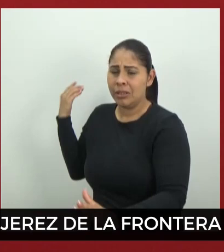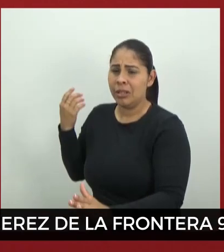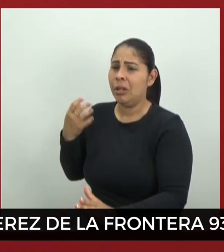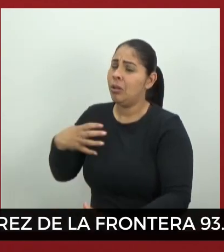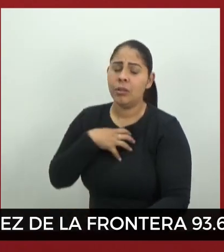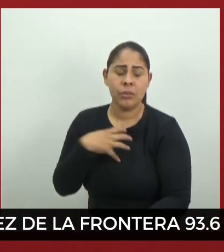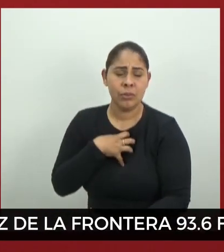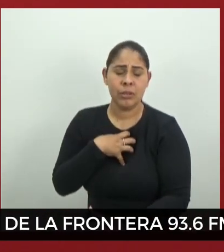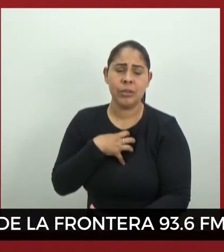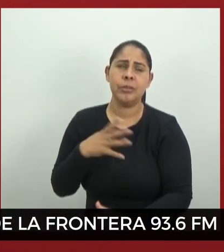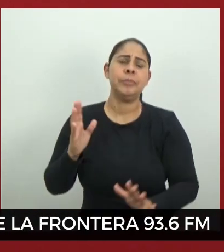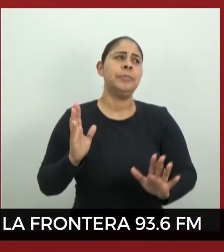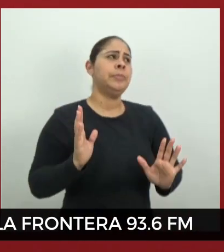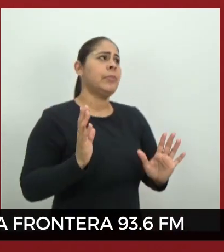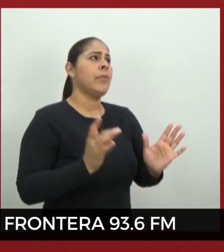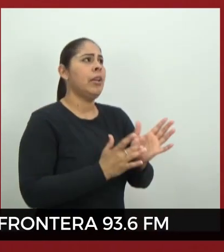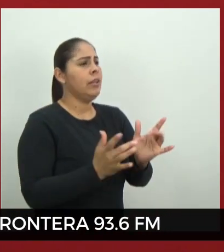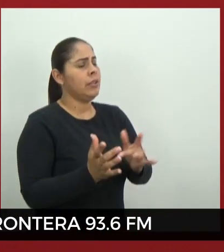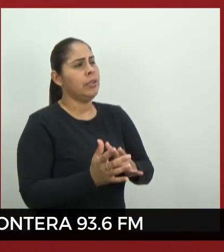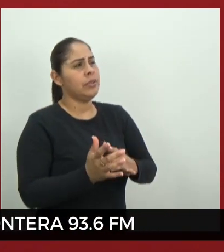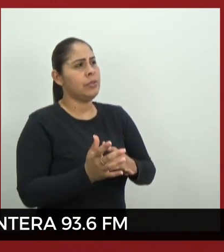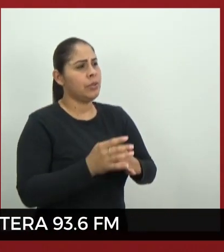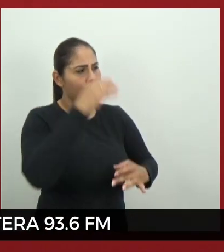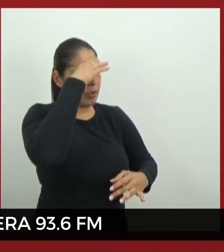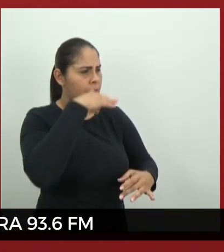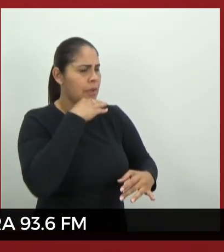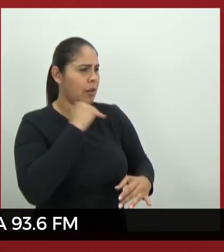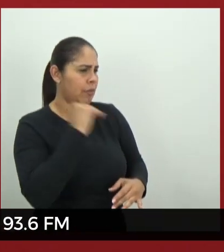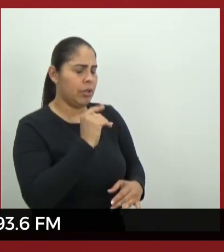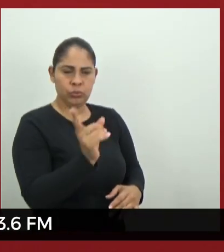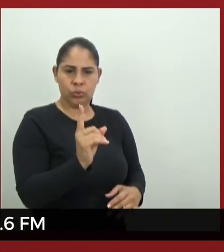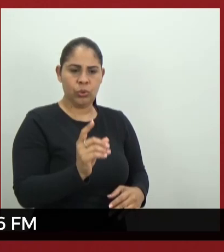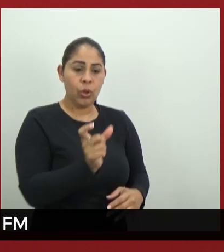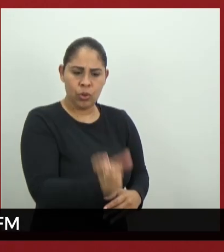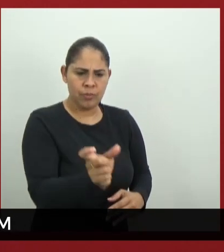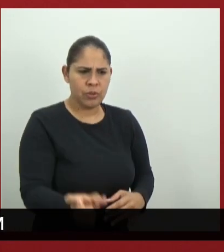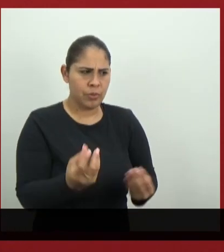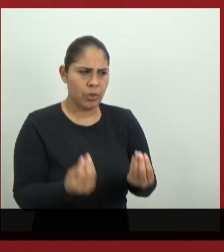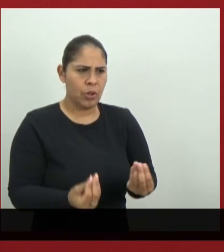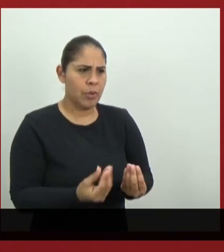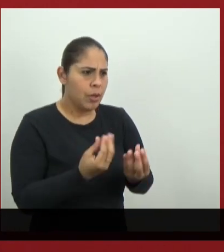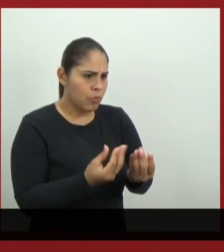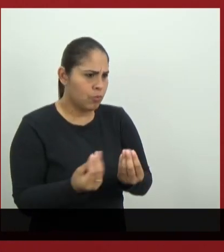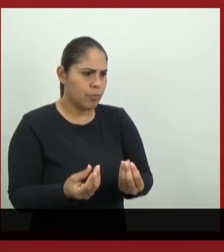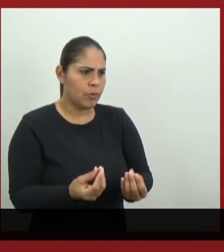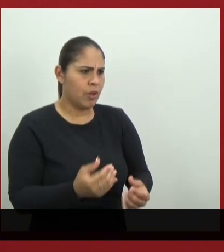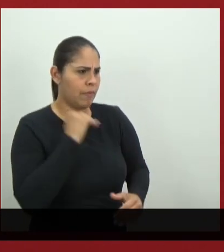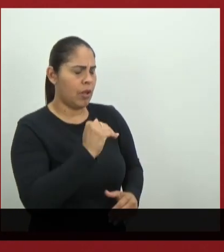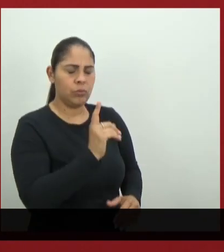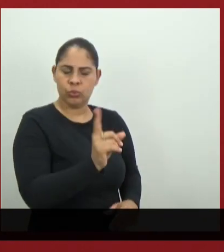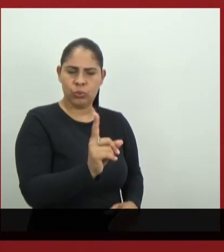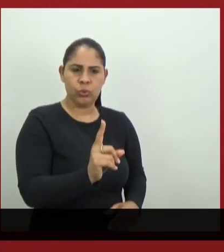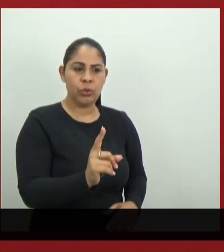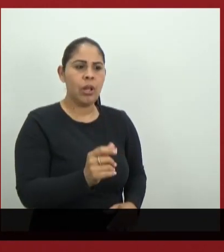oye, ¿no se enfadó con el Padre? ¿No se enfadó con la multitud? ¿No se enfadó con el demonio? Sino con